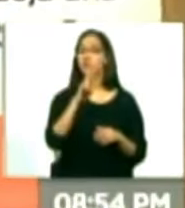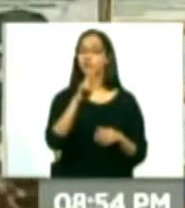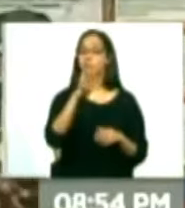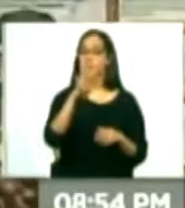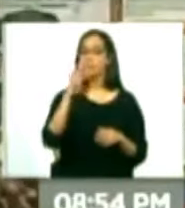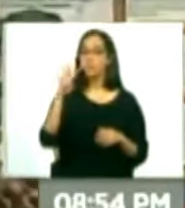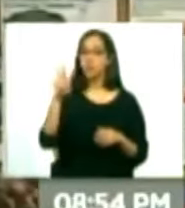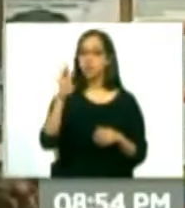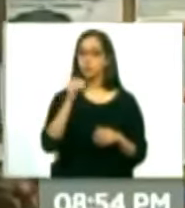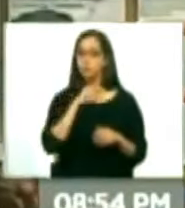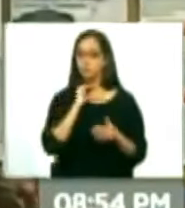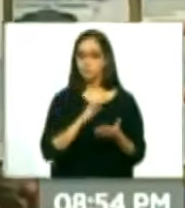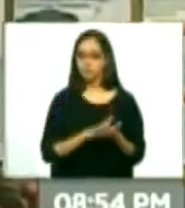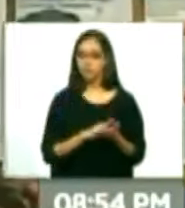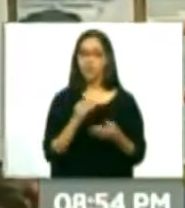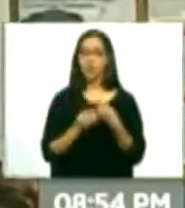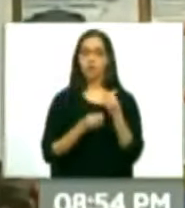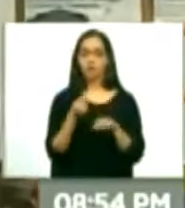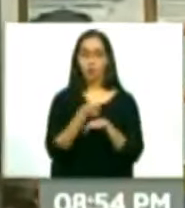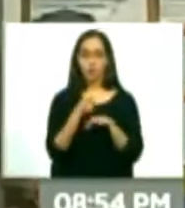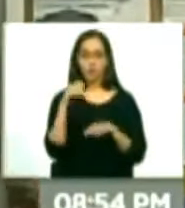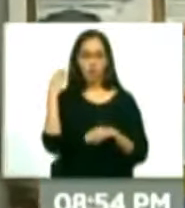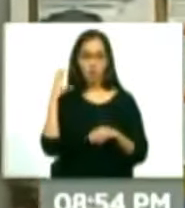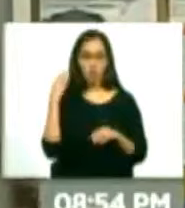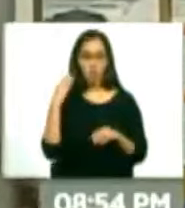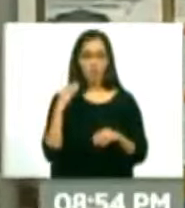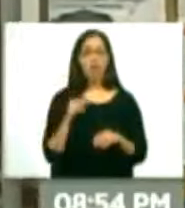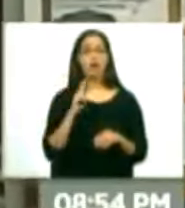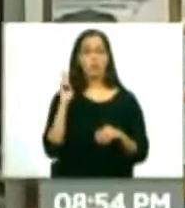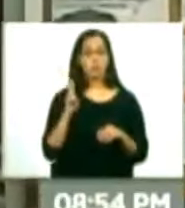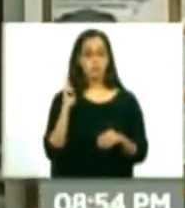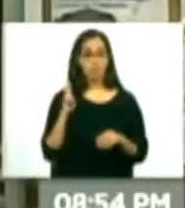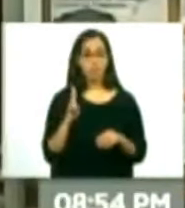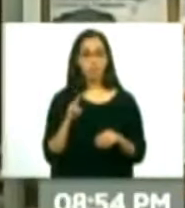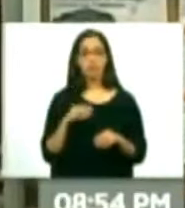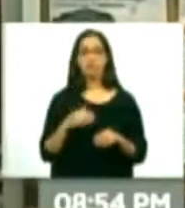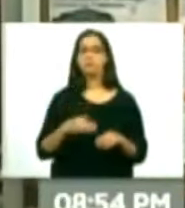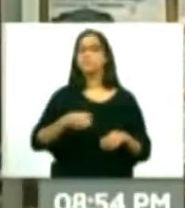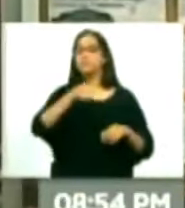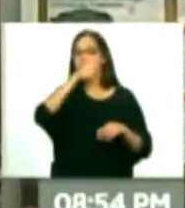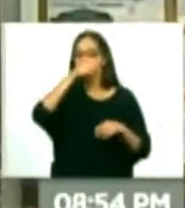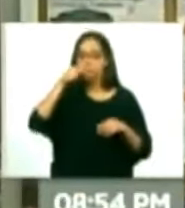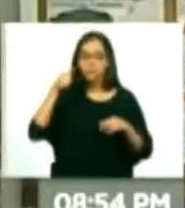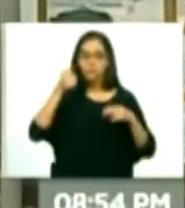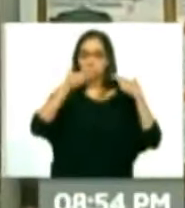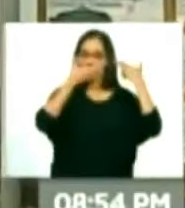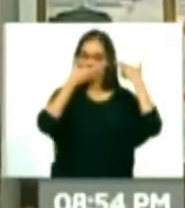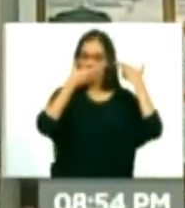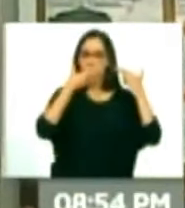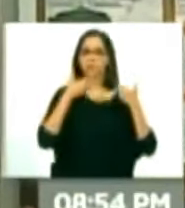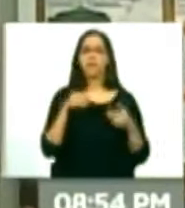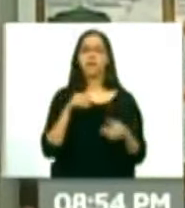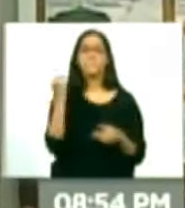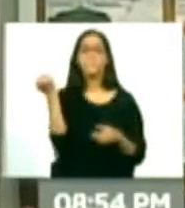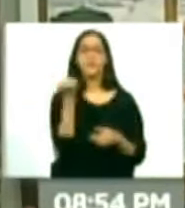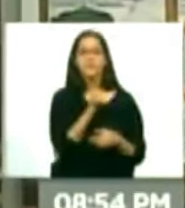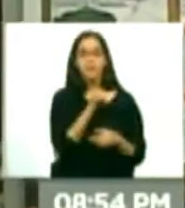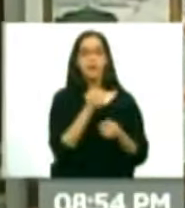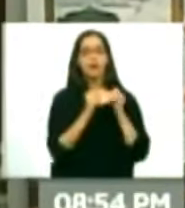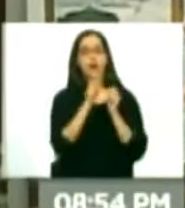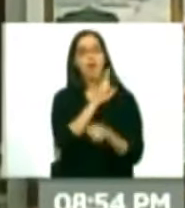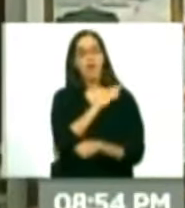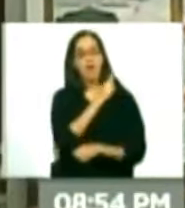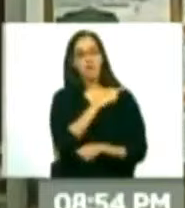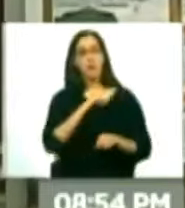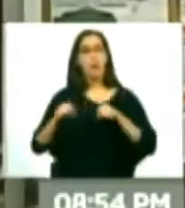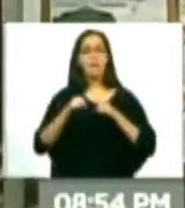244. Es lo que hace el gobierno colombiano. Utiliza el narco paramilitarismo para eliminar a los jefes de movimientos